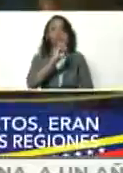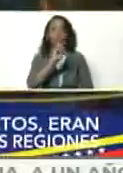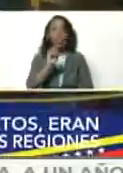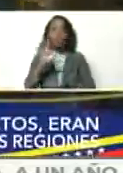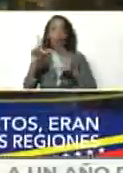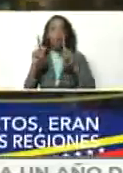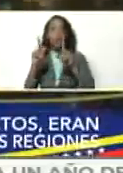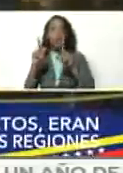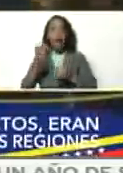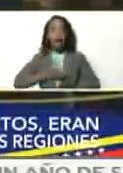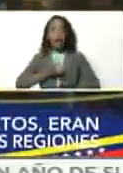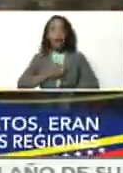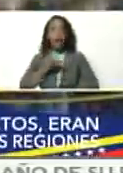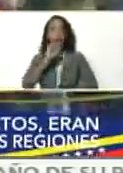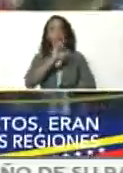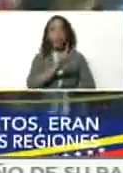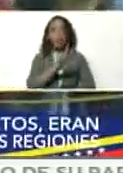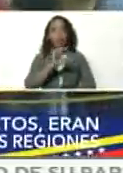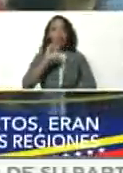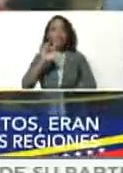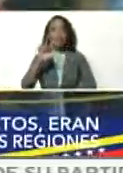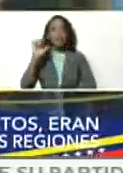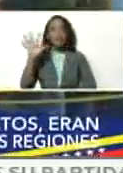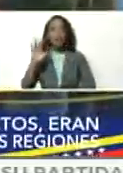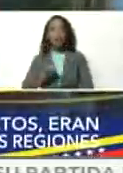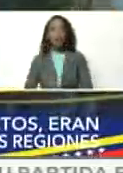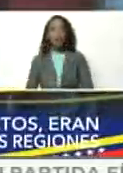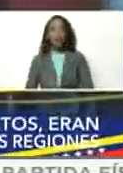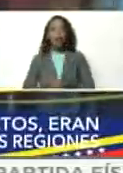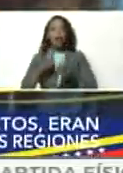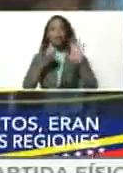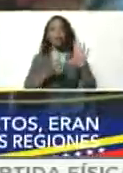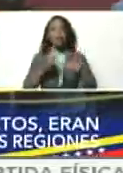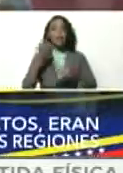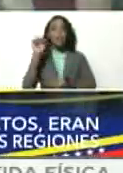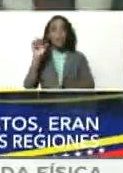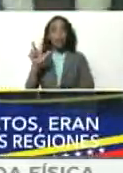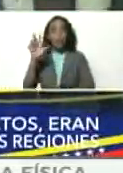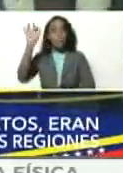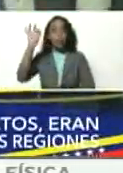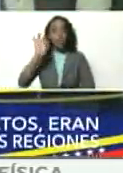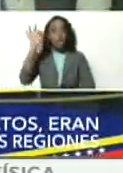211 alcaldías de 335, el 63%.